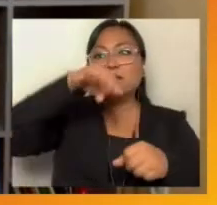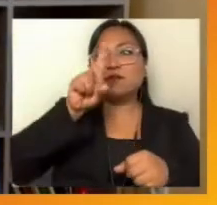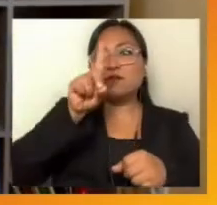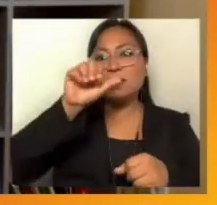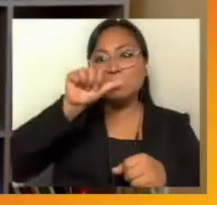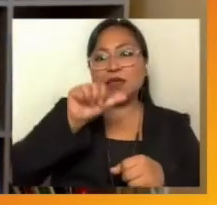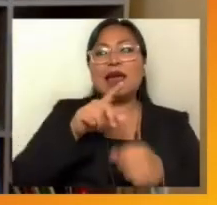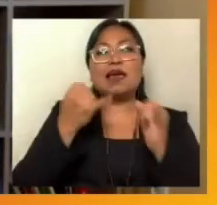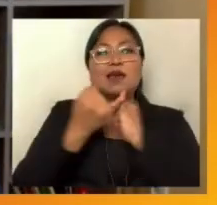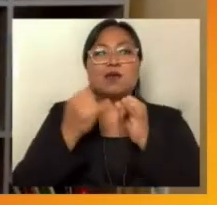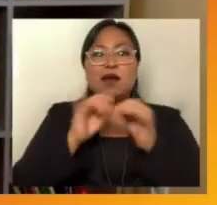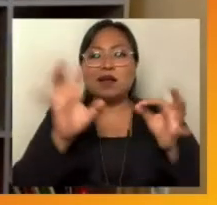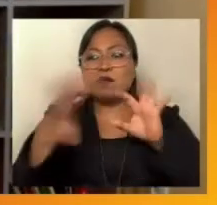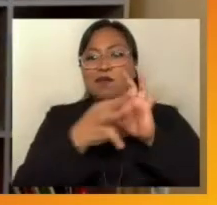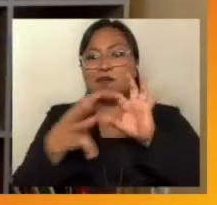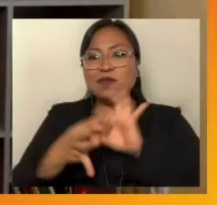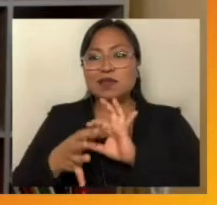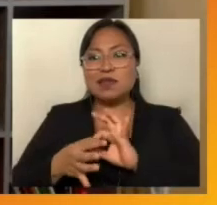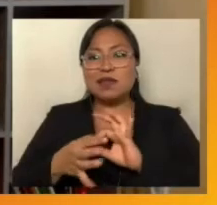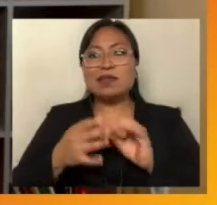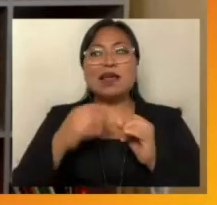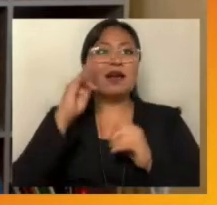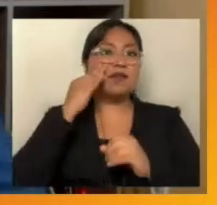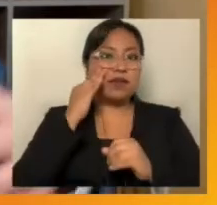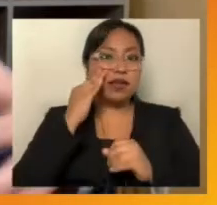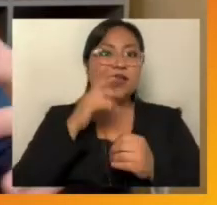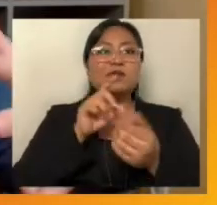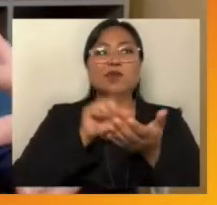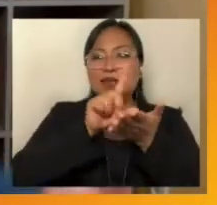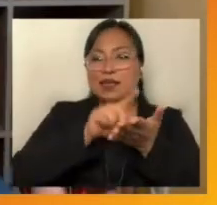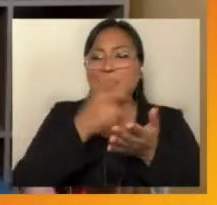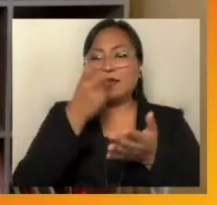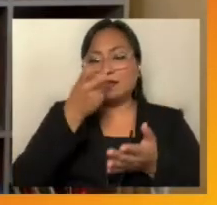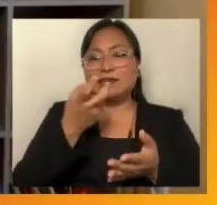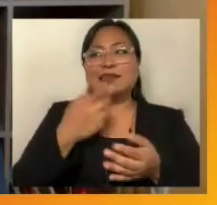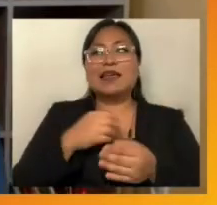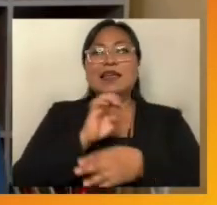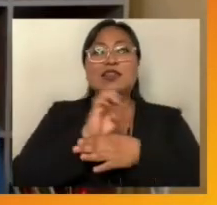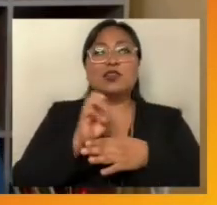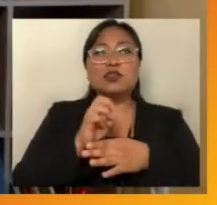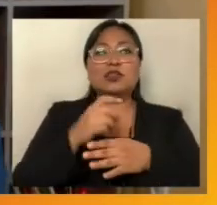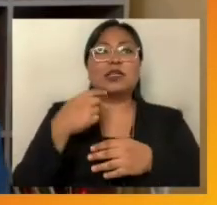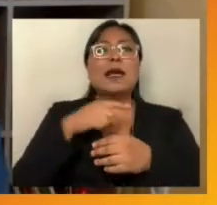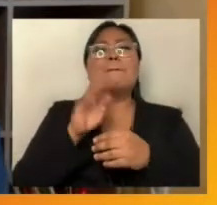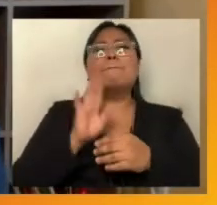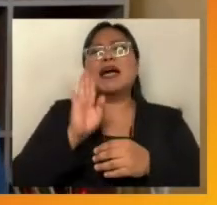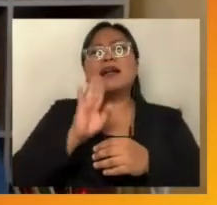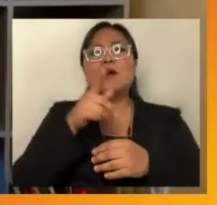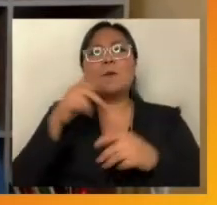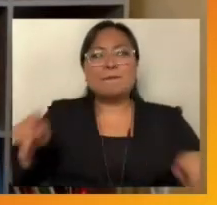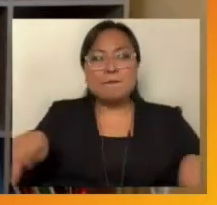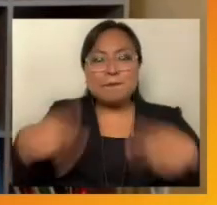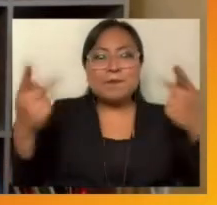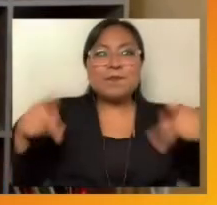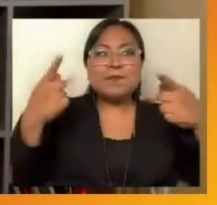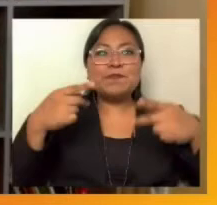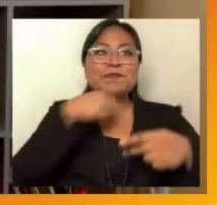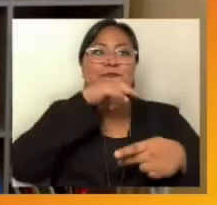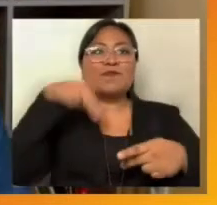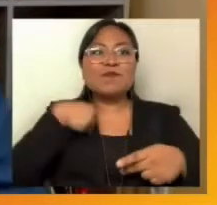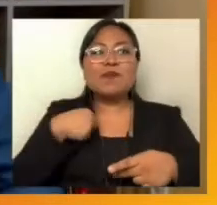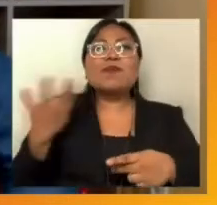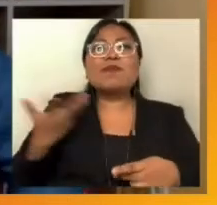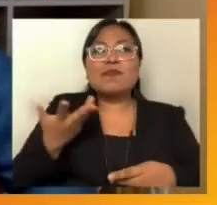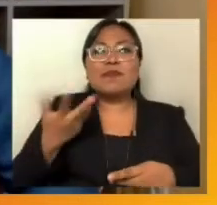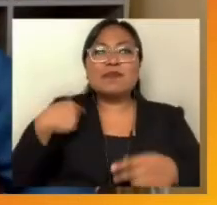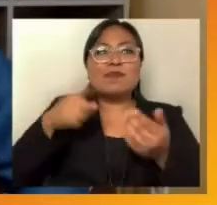redes sociales. Y selling, que es tema de venta, vender lo que estamos haciendo. Pero fíjate